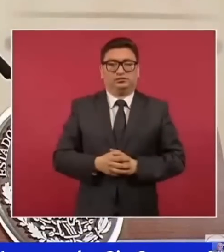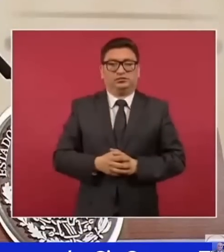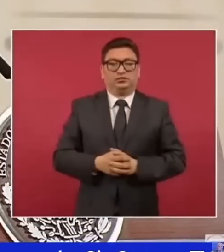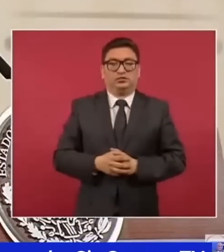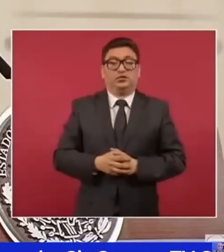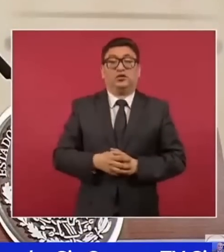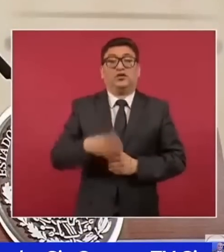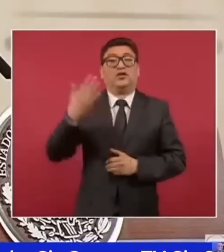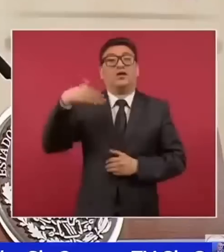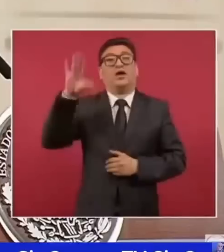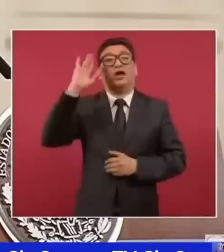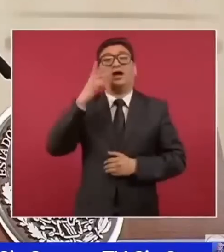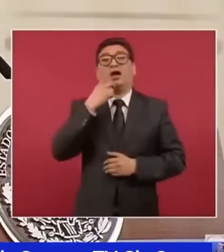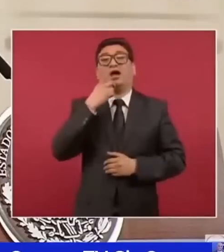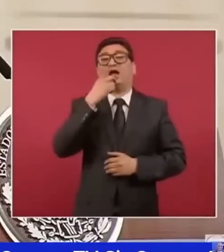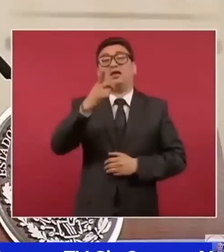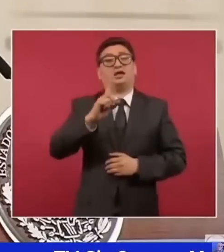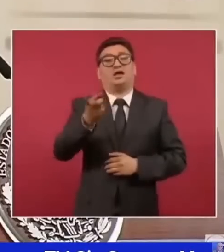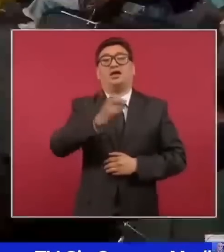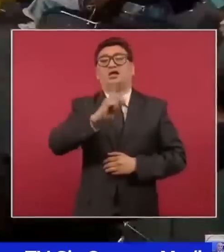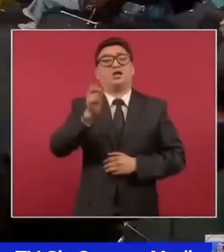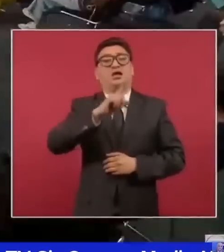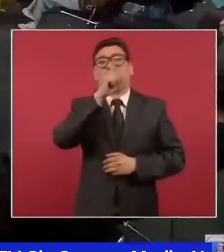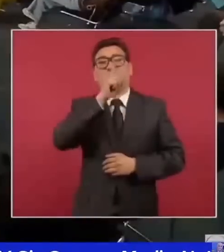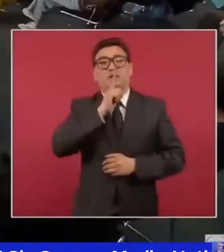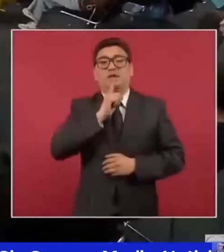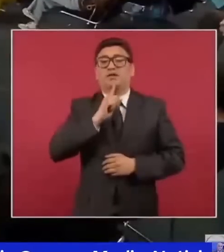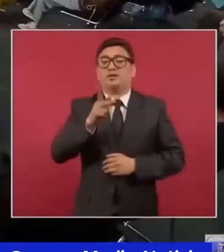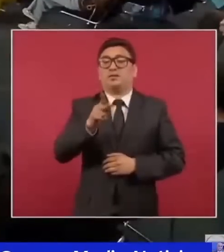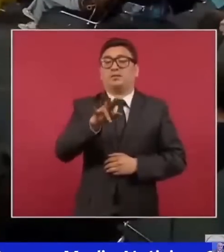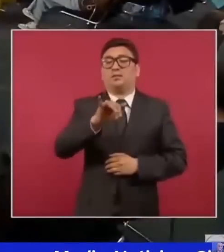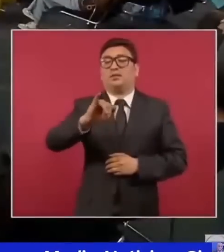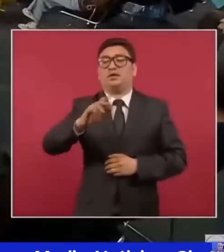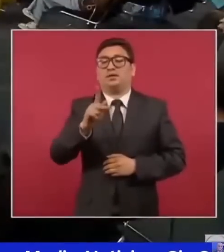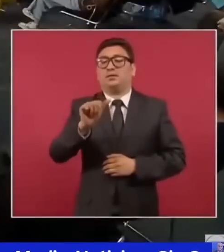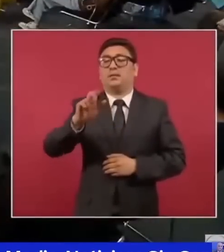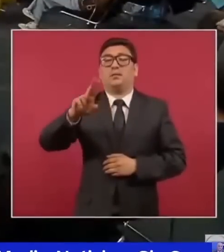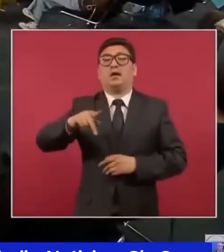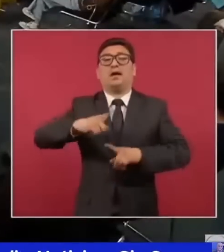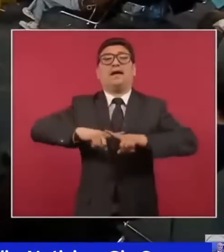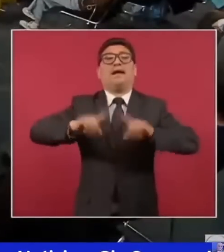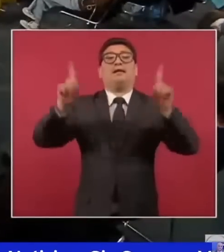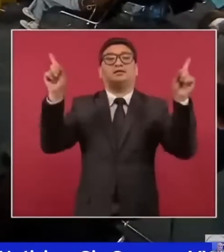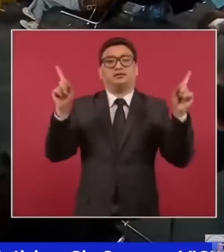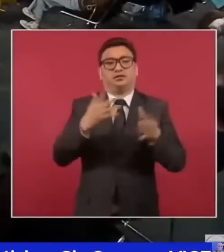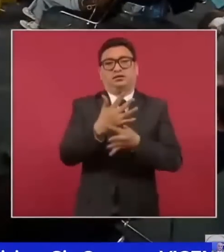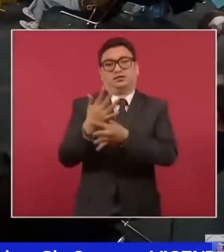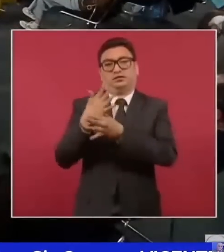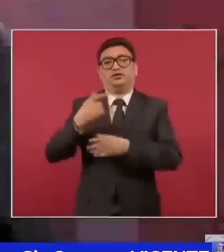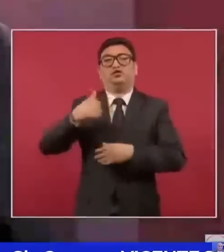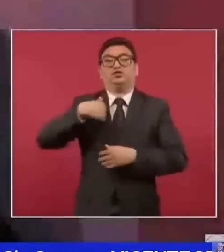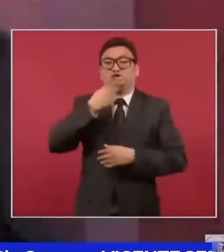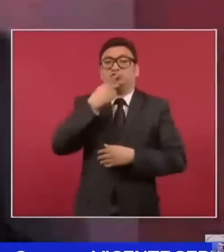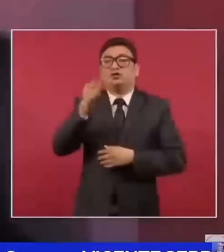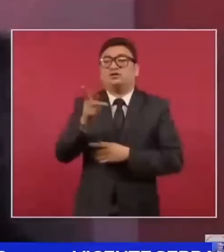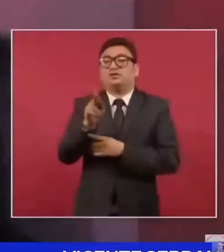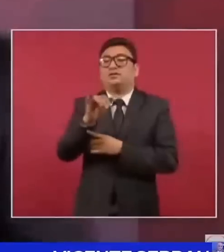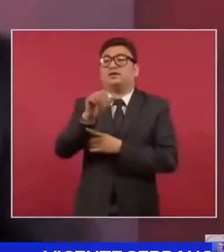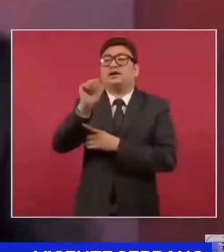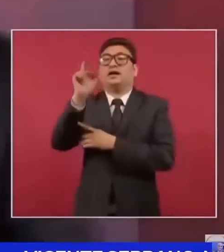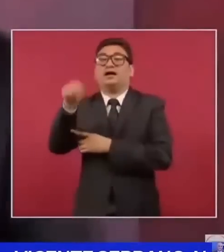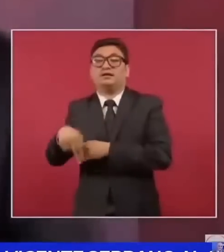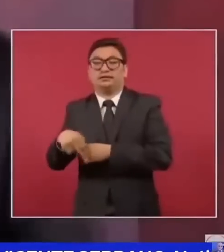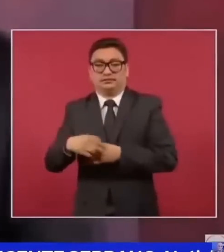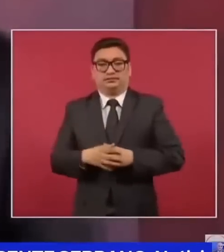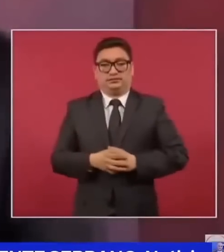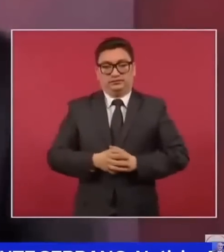O que decían que no era cierto, de que el PRI y el PAN eran lo mismo. Cuando yo hablaba del PRIAN.